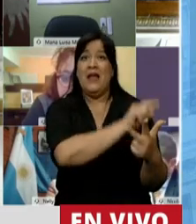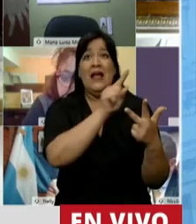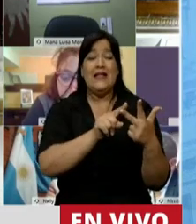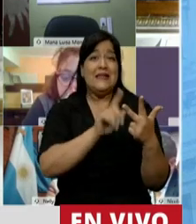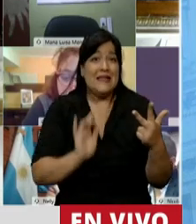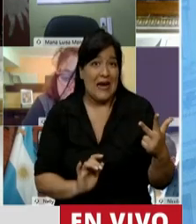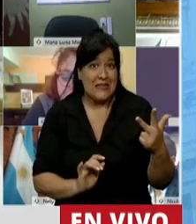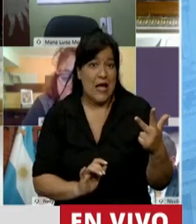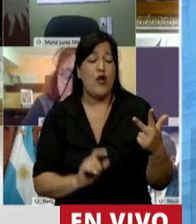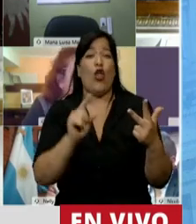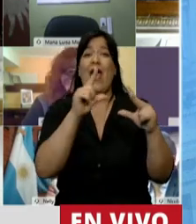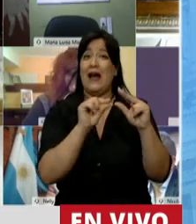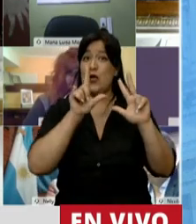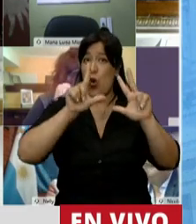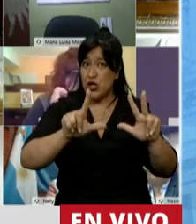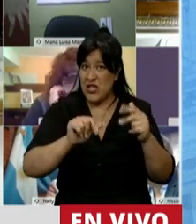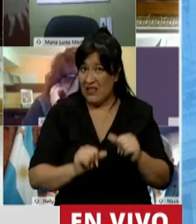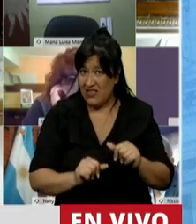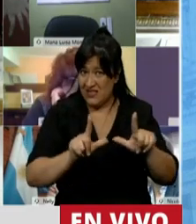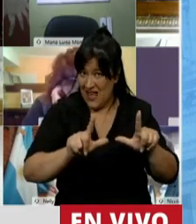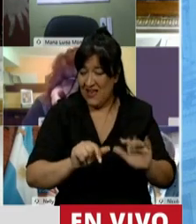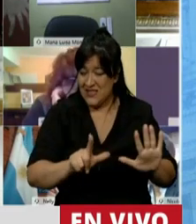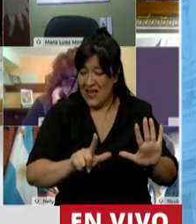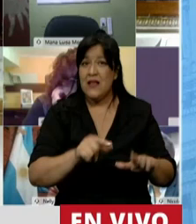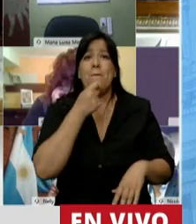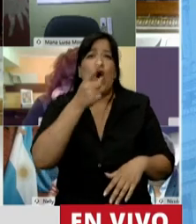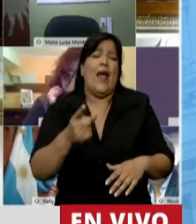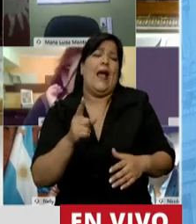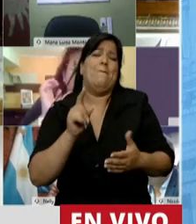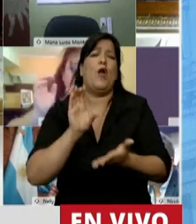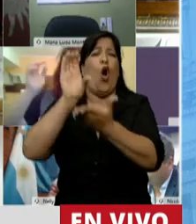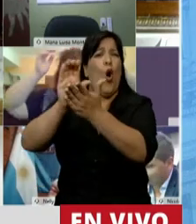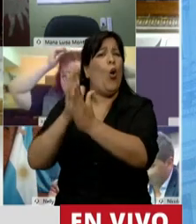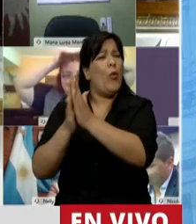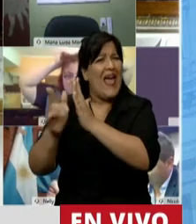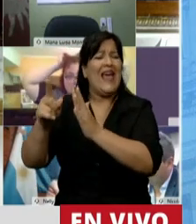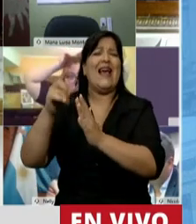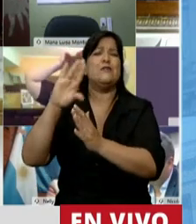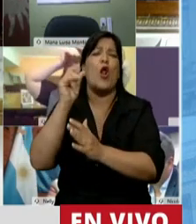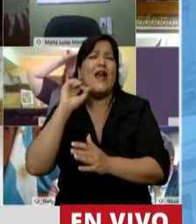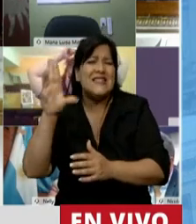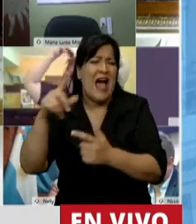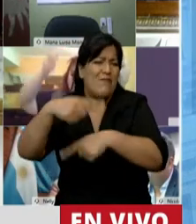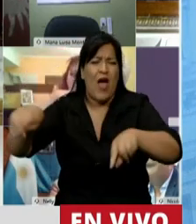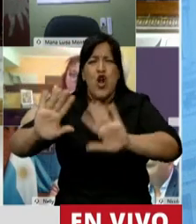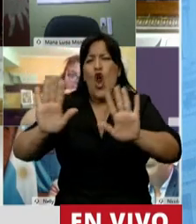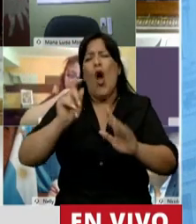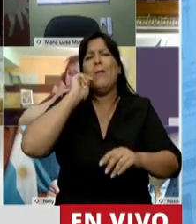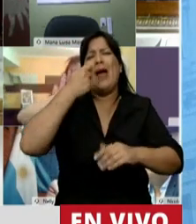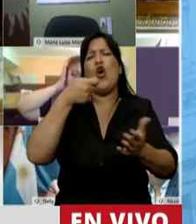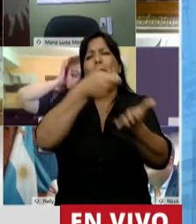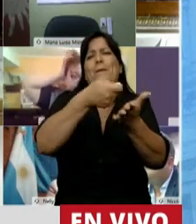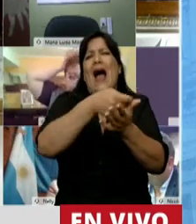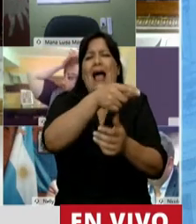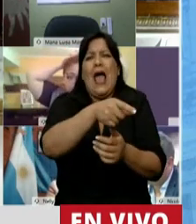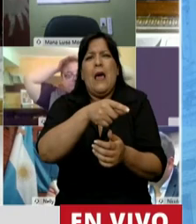Tercer inciso del artículo 7, en lugar de poner las becas Progresar, estudiantes, que ya las vamos a haber pagado, paguemos a los